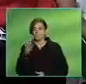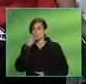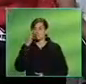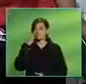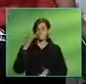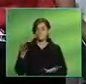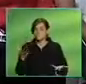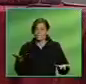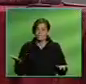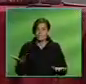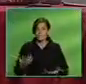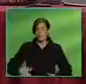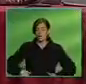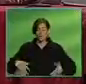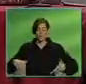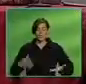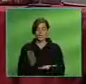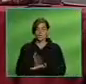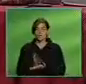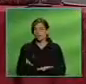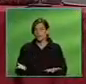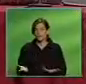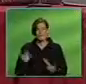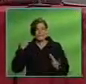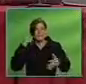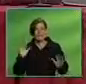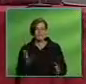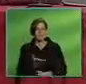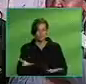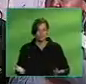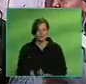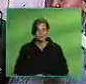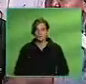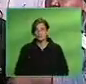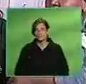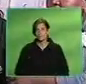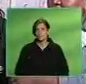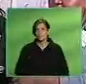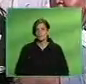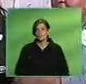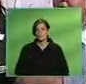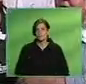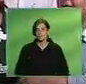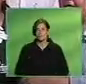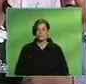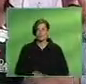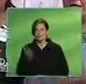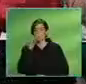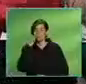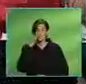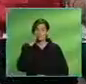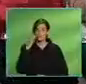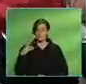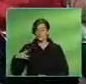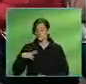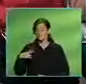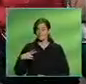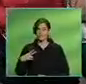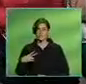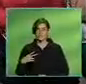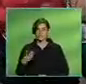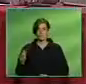encopetaditos ricachones de siempre? ¿Qué creen ustedes? El copetúo,